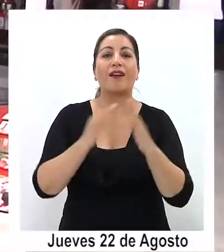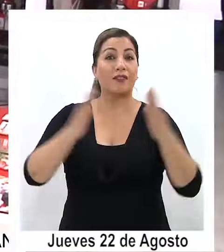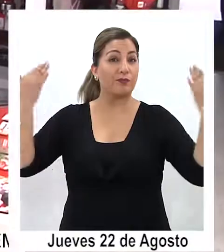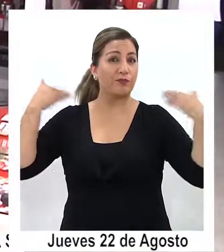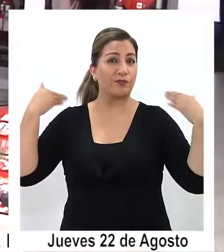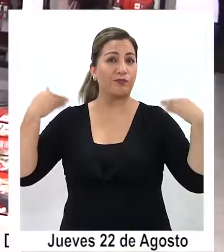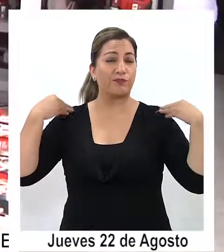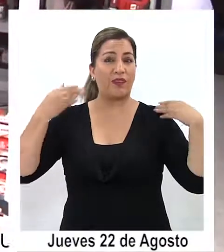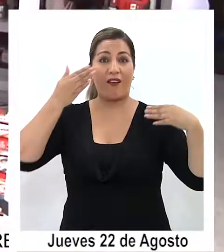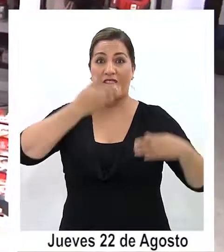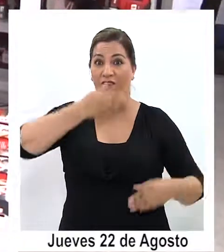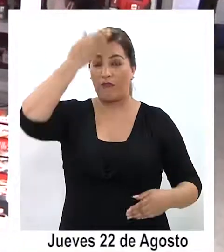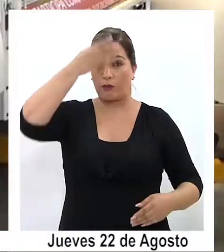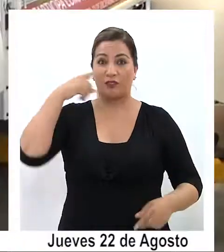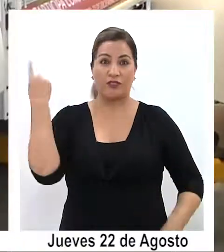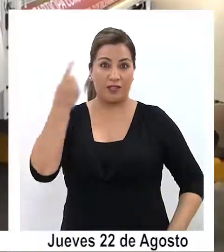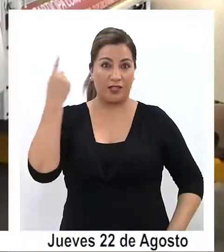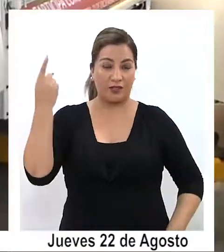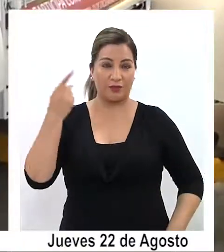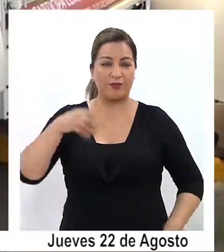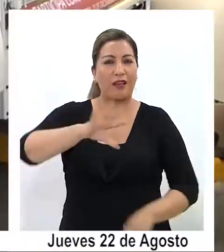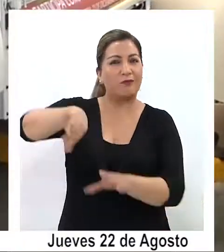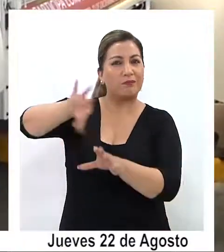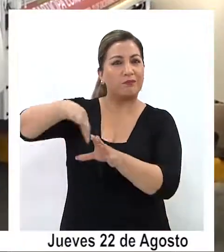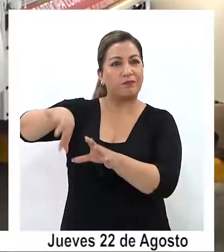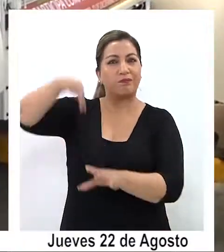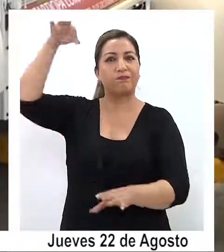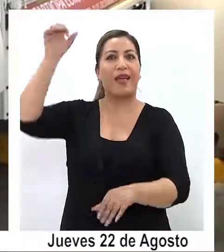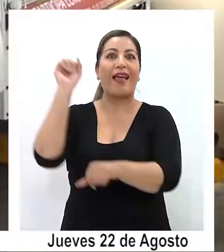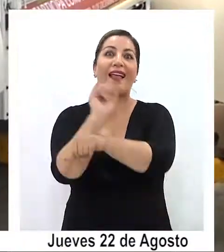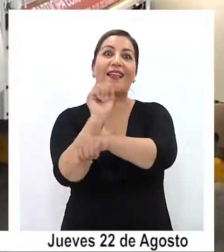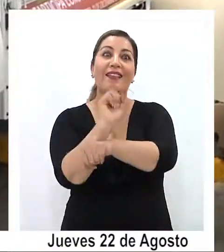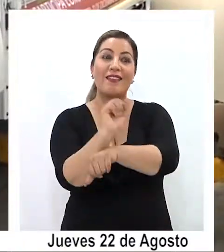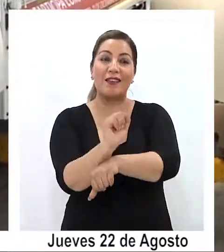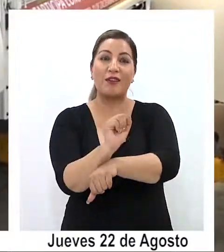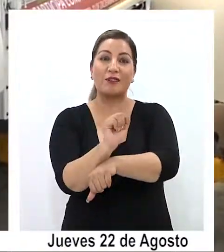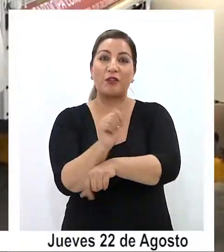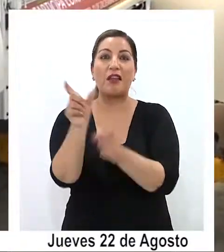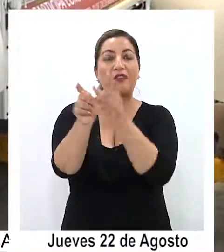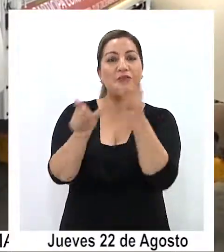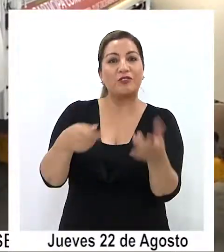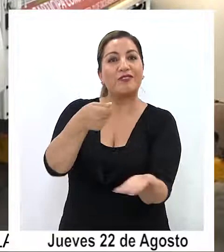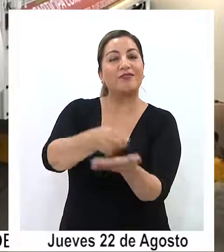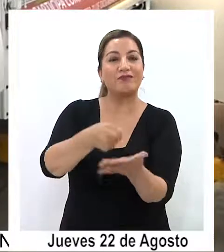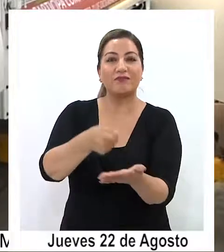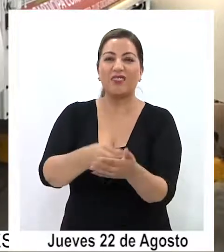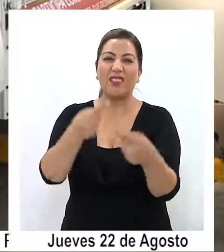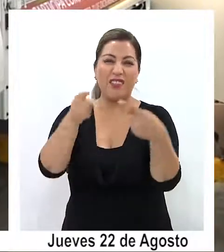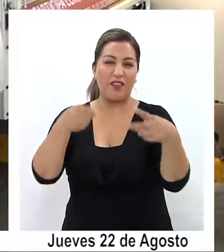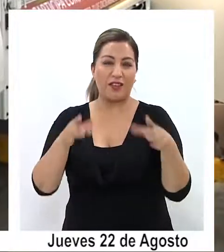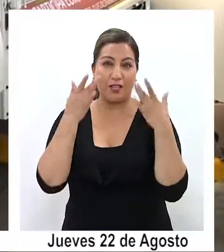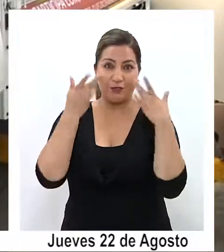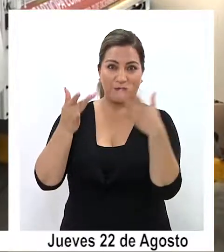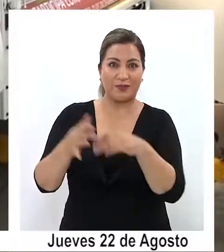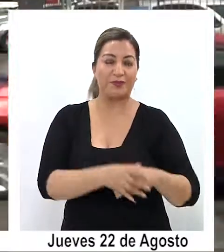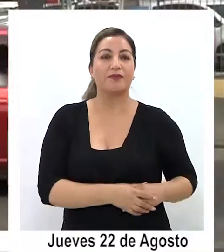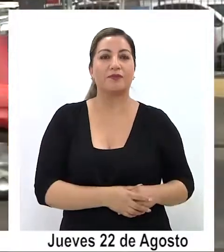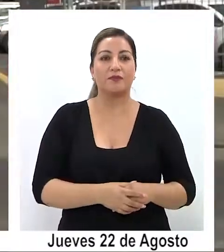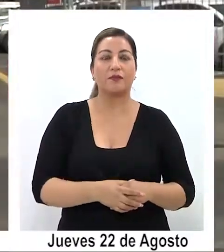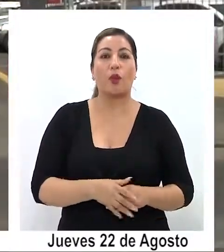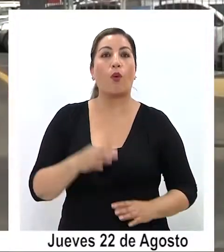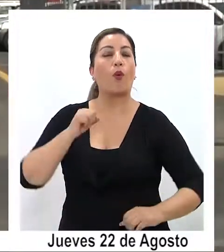Deportista con artistas nacionales. El sorteo de esta camioneta entre sus clientes, entre otras sorpresas.